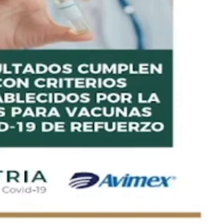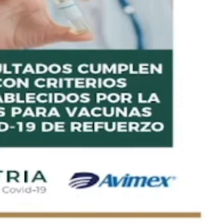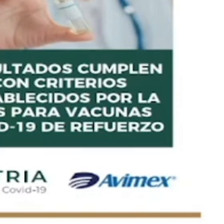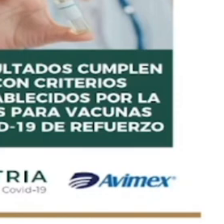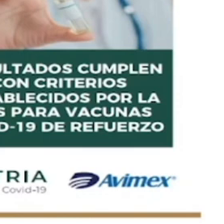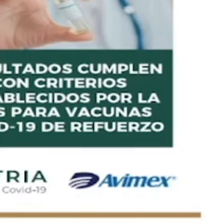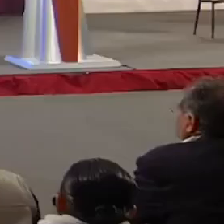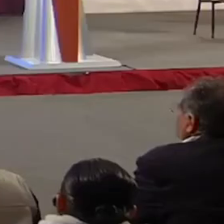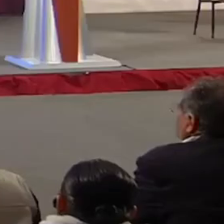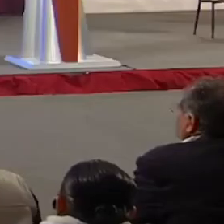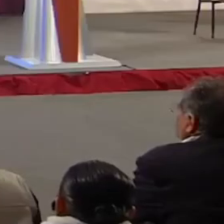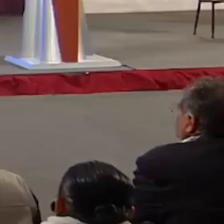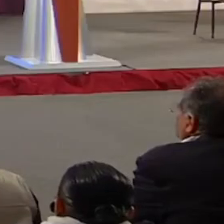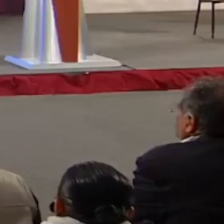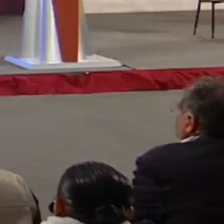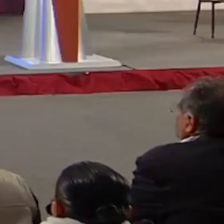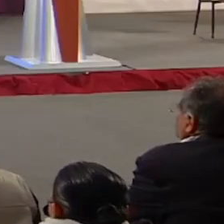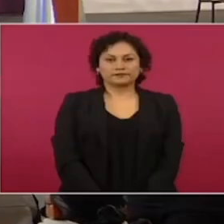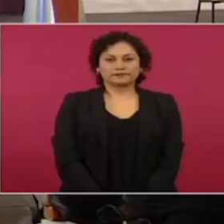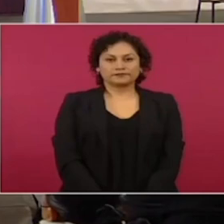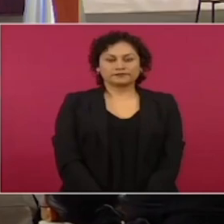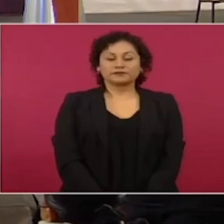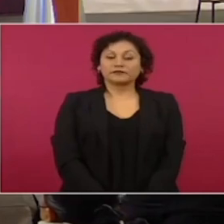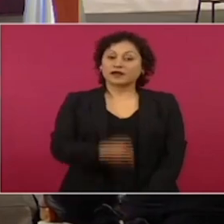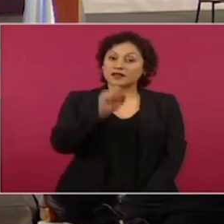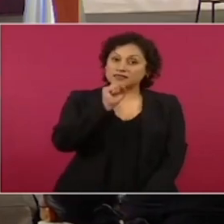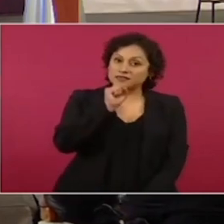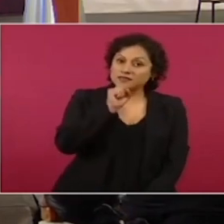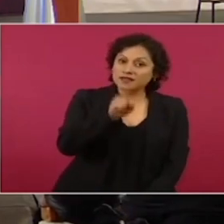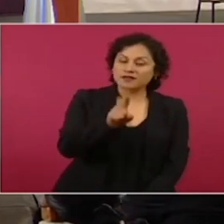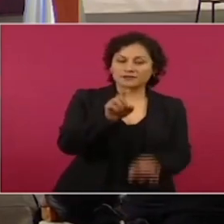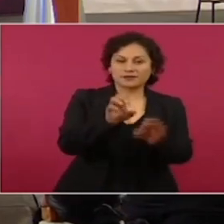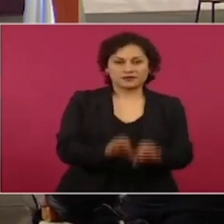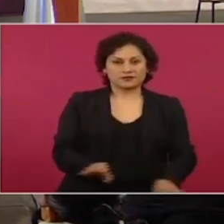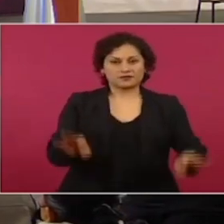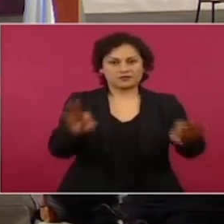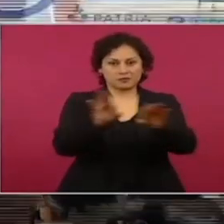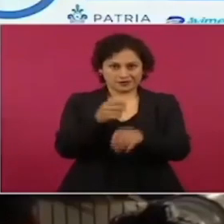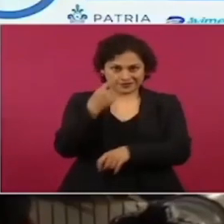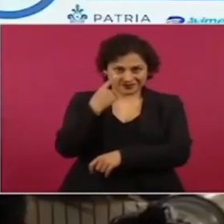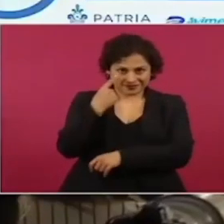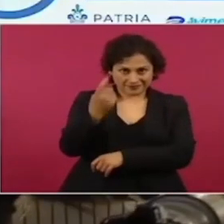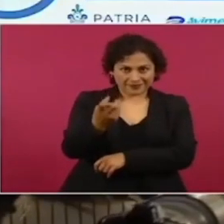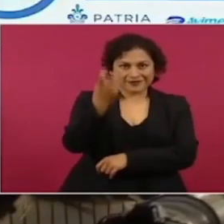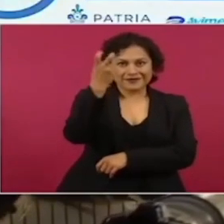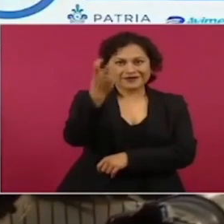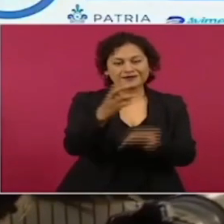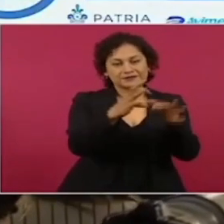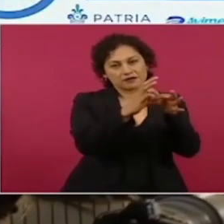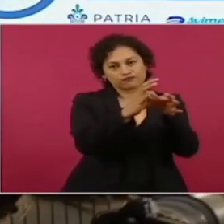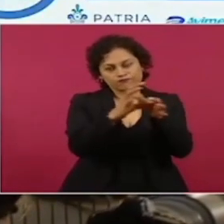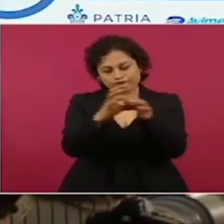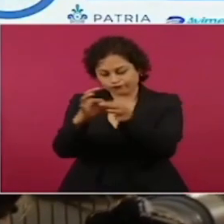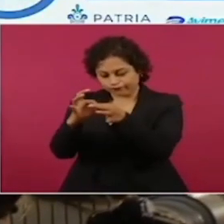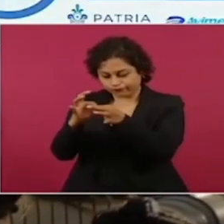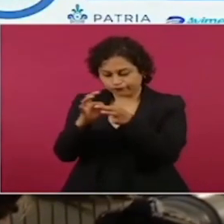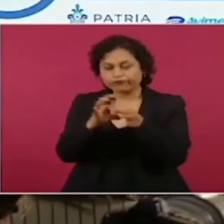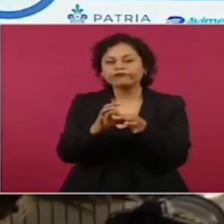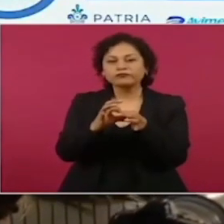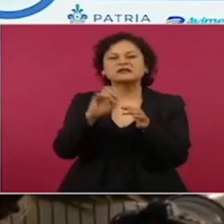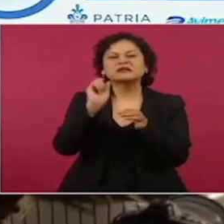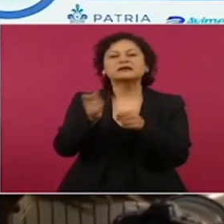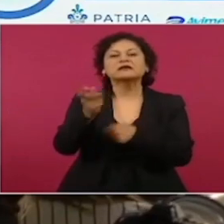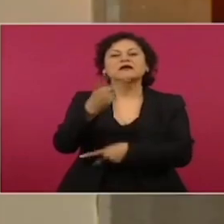personas en nuestro país y además lo importante es que esta Alianza no solamente va a generar esta